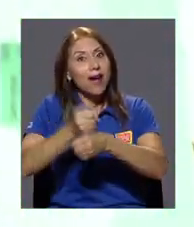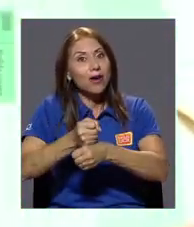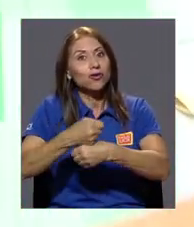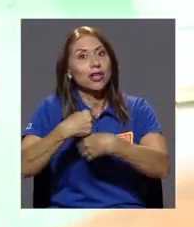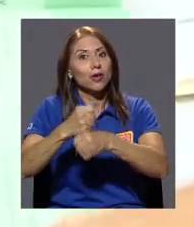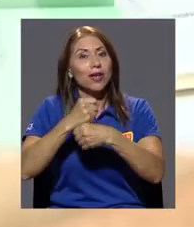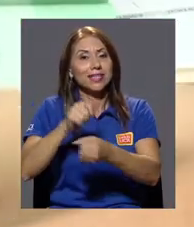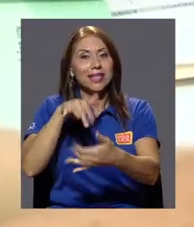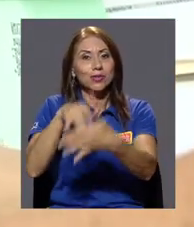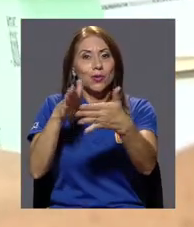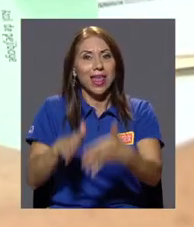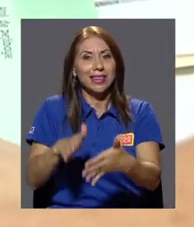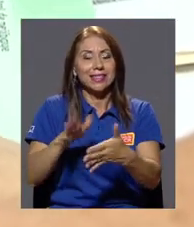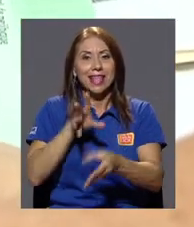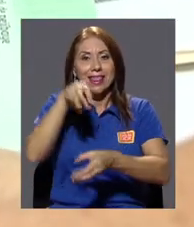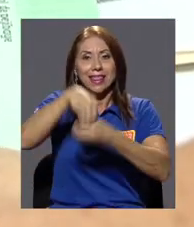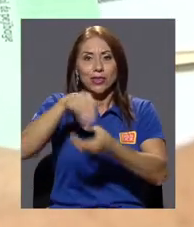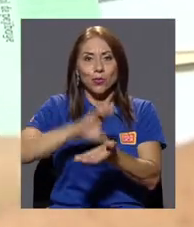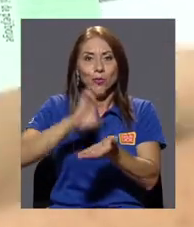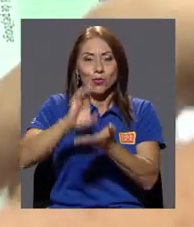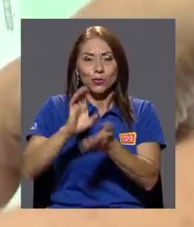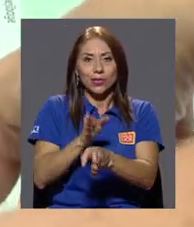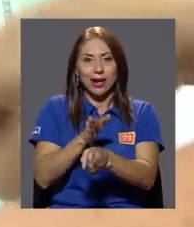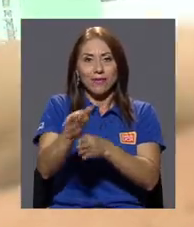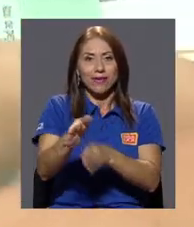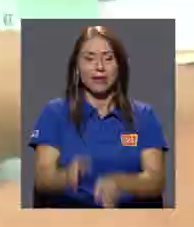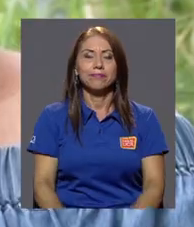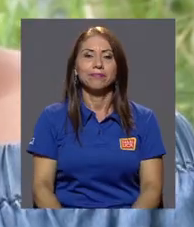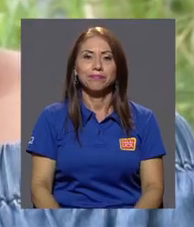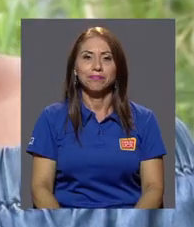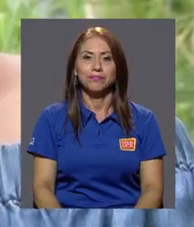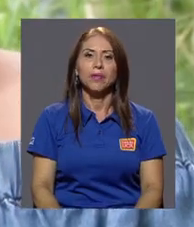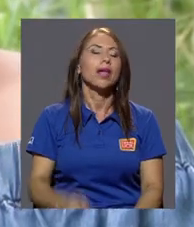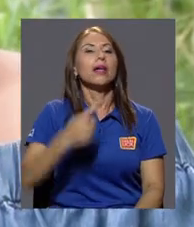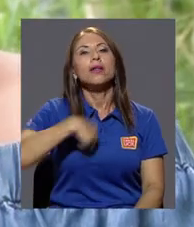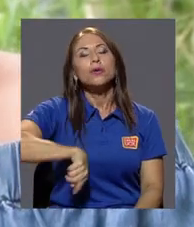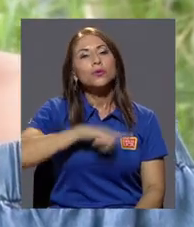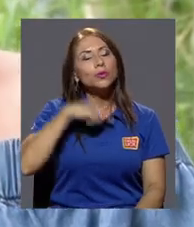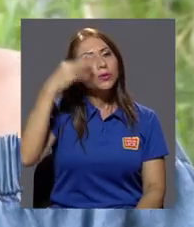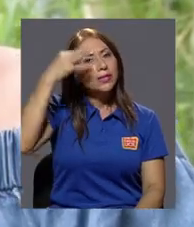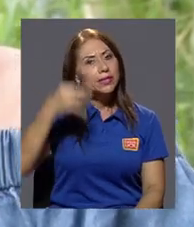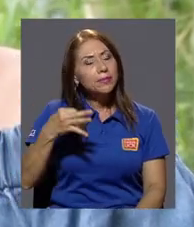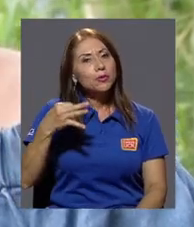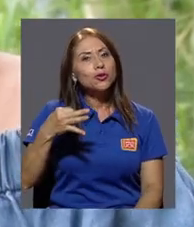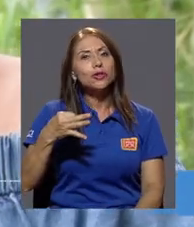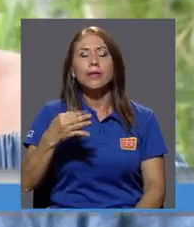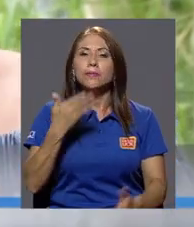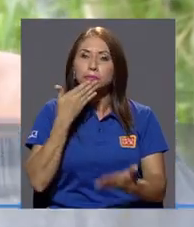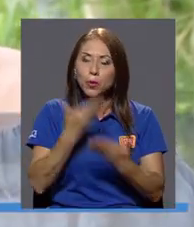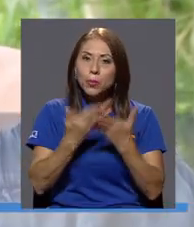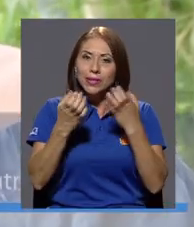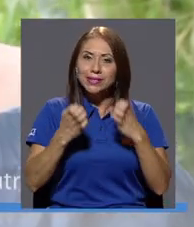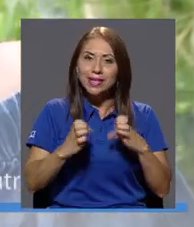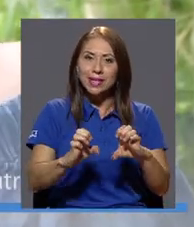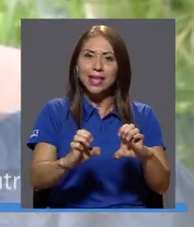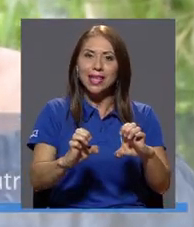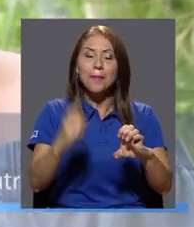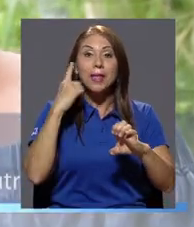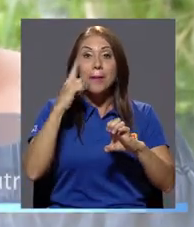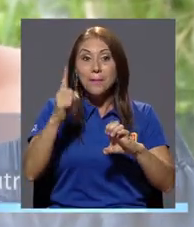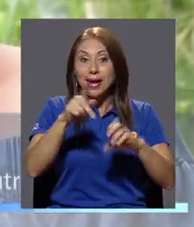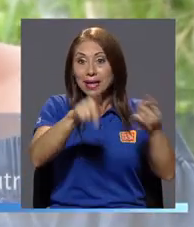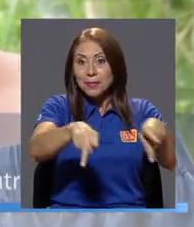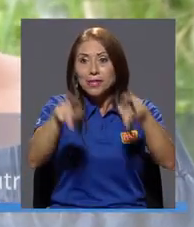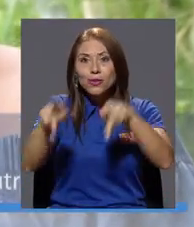por estudiantes en los cursos de la carrera. Consideramos que sí ha sido una buena estrategia para poderle llegar